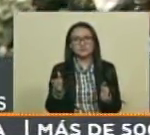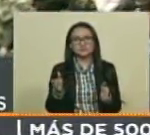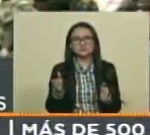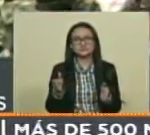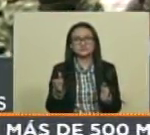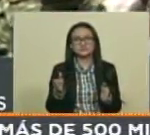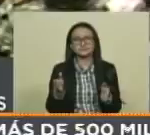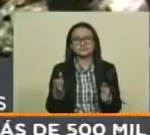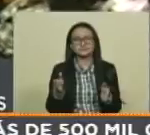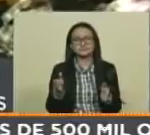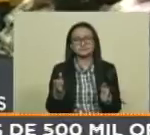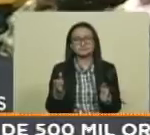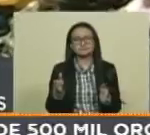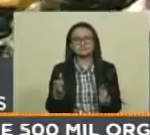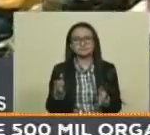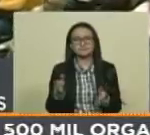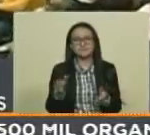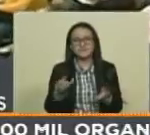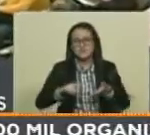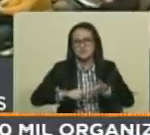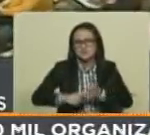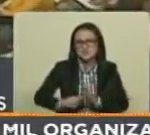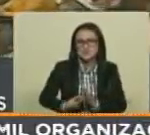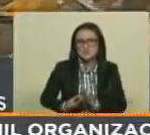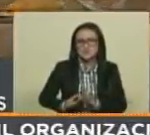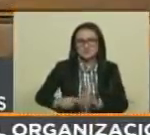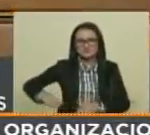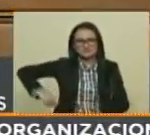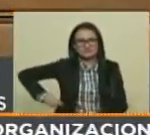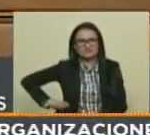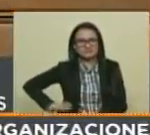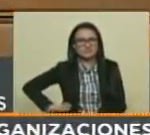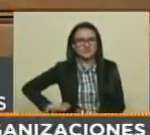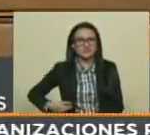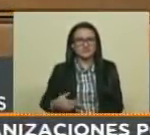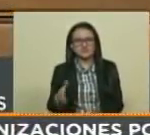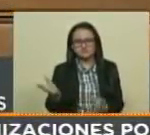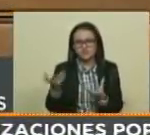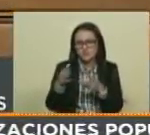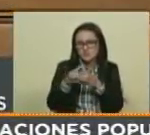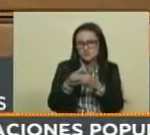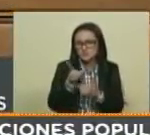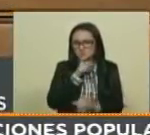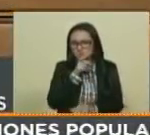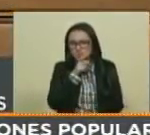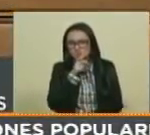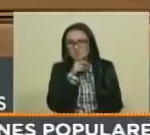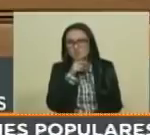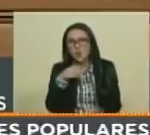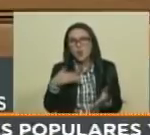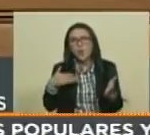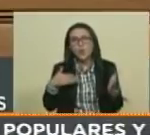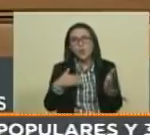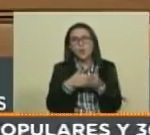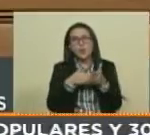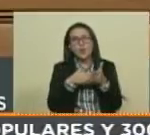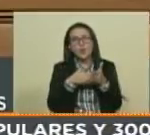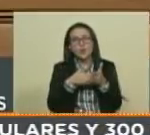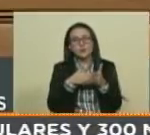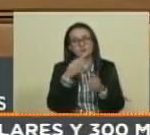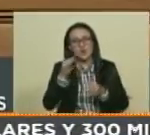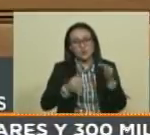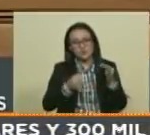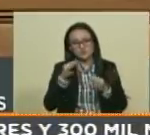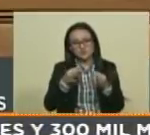con los más bajos instintos de extorsión y de delincuencia organizada hizo en contra de la justicia